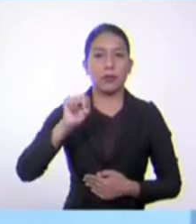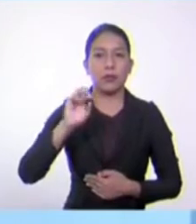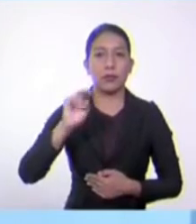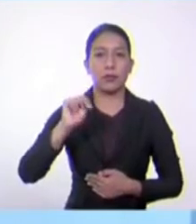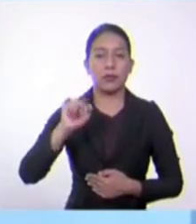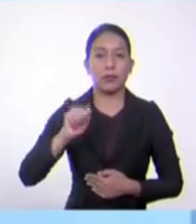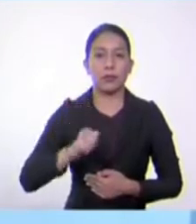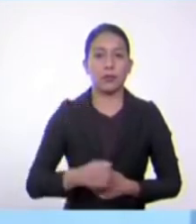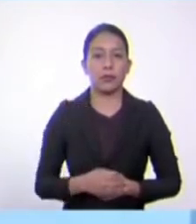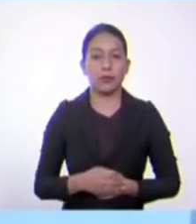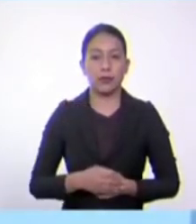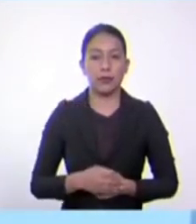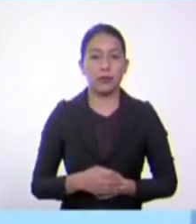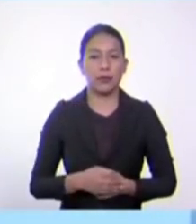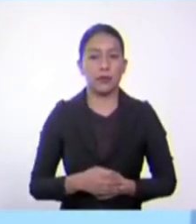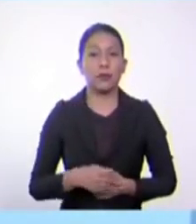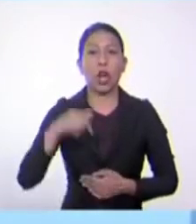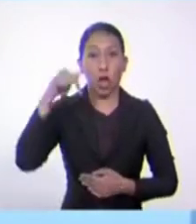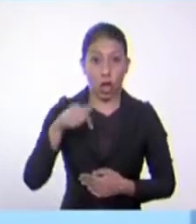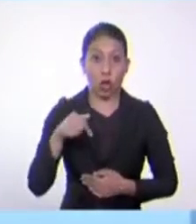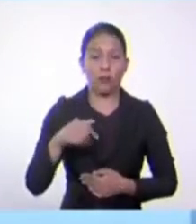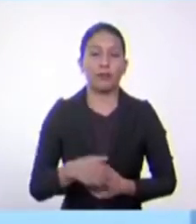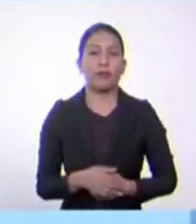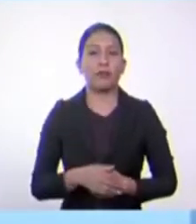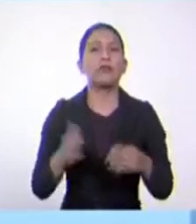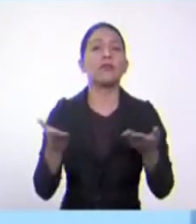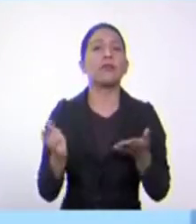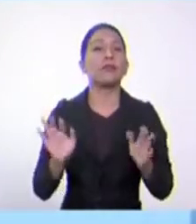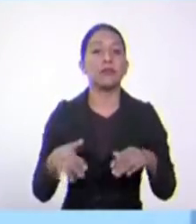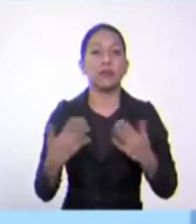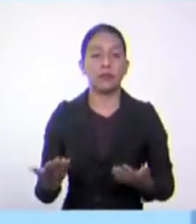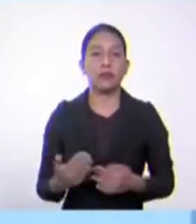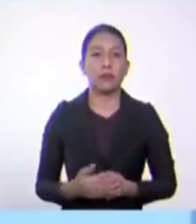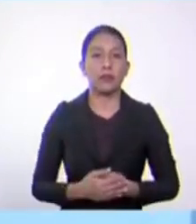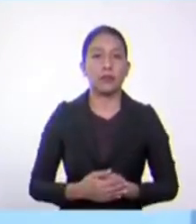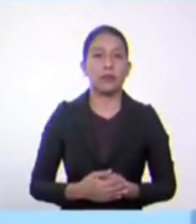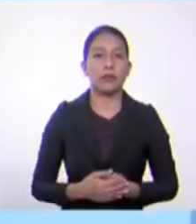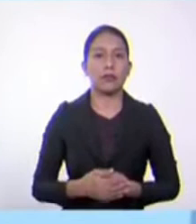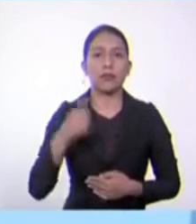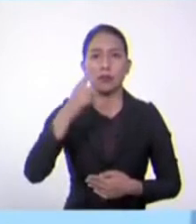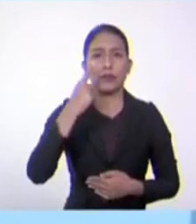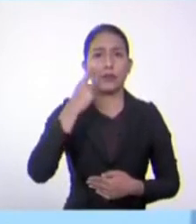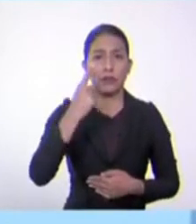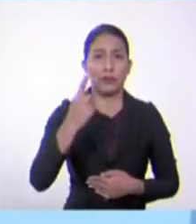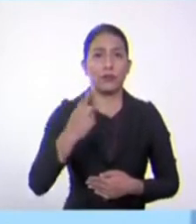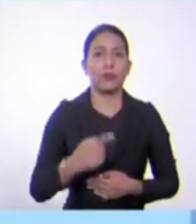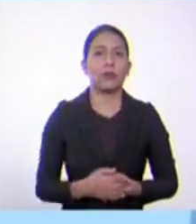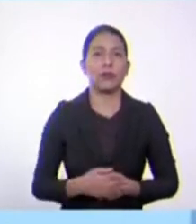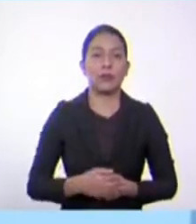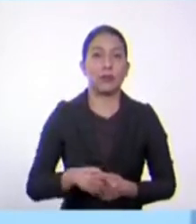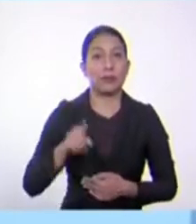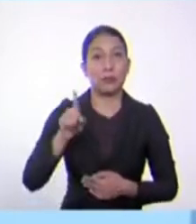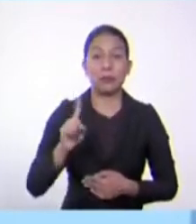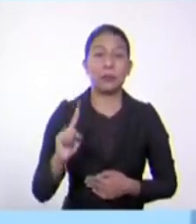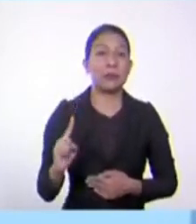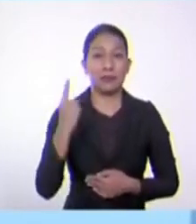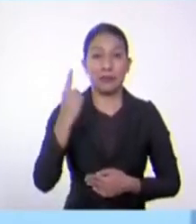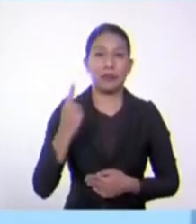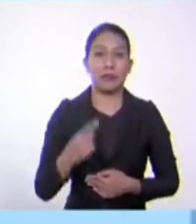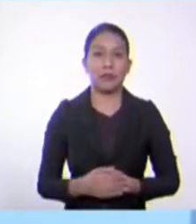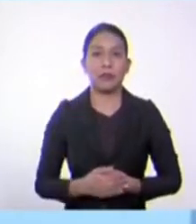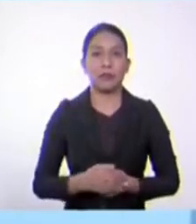Anona. Ahora, ¿qué es lo que vamos a hacer? Noten que para el primero,